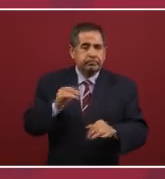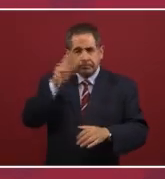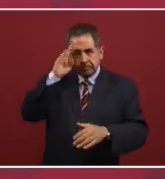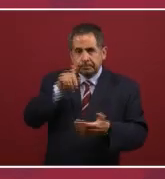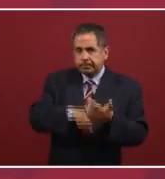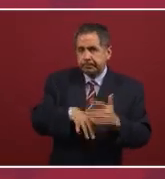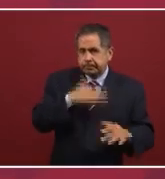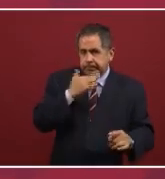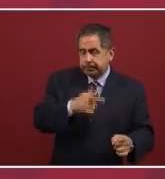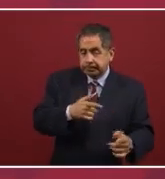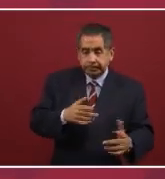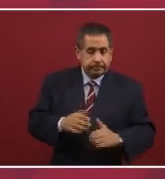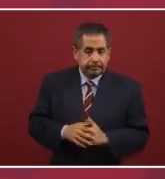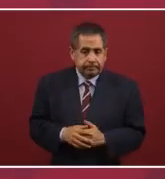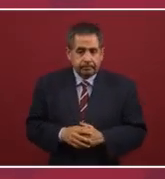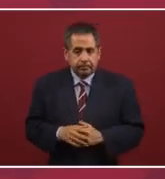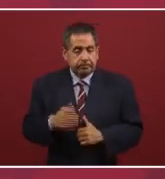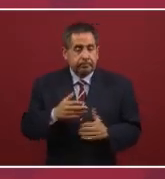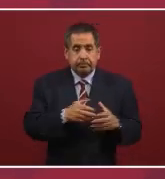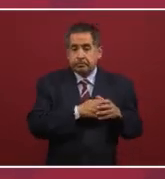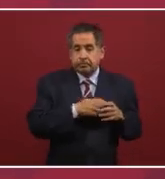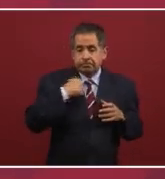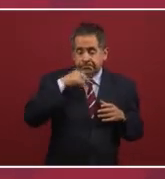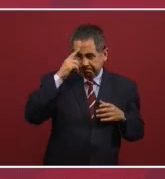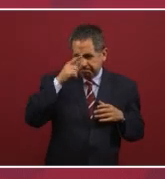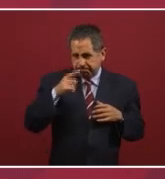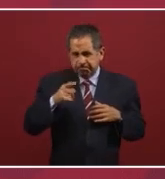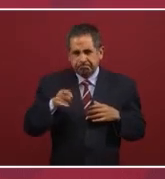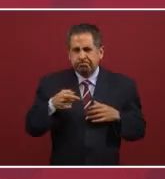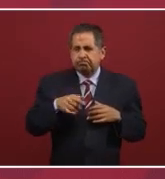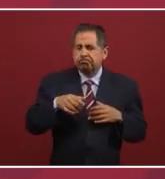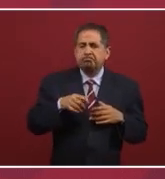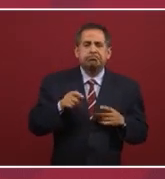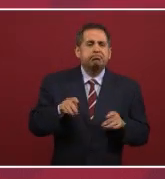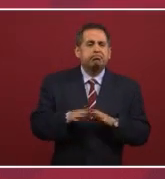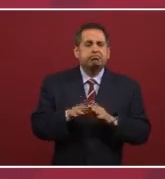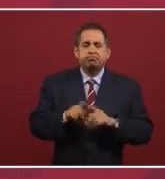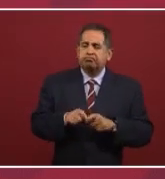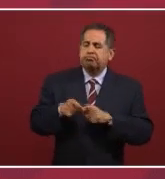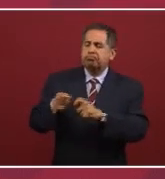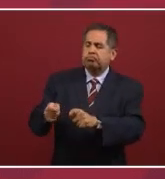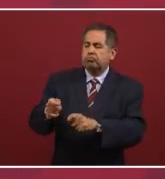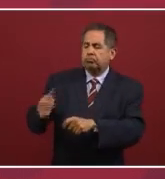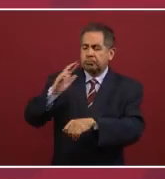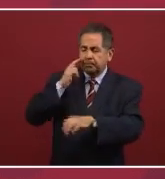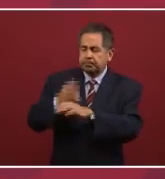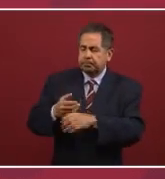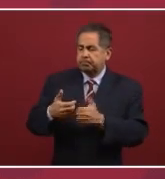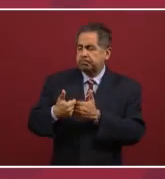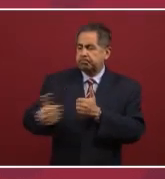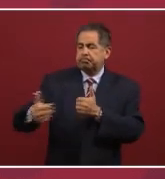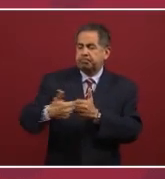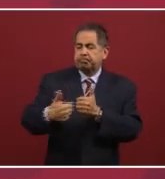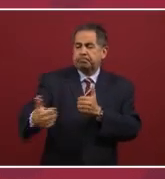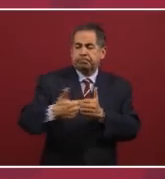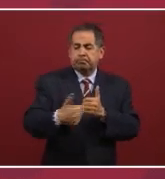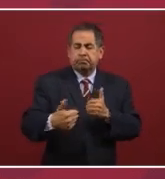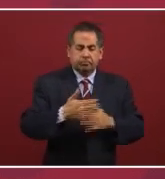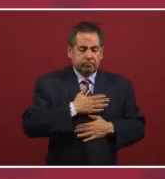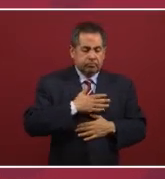que las privatizaciones eran la panacea, que había que desaparecer al